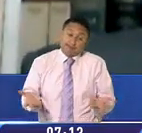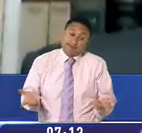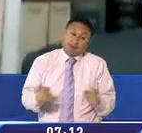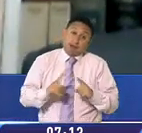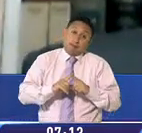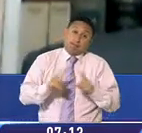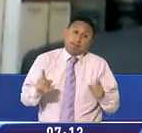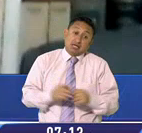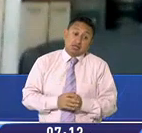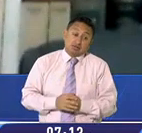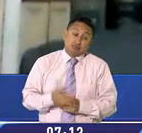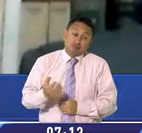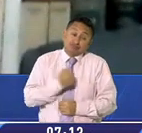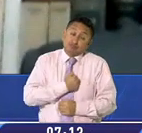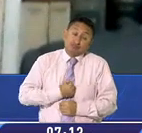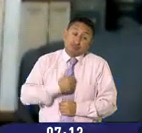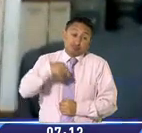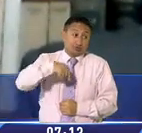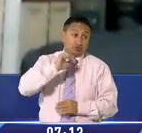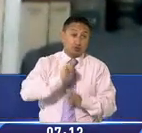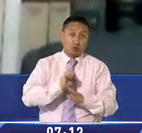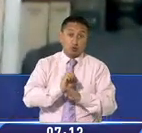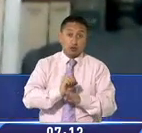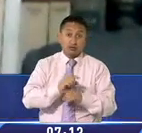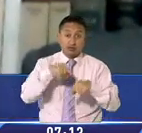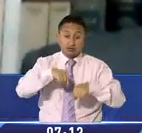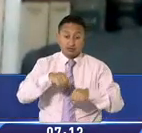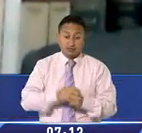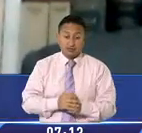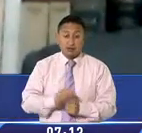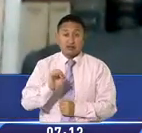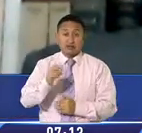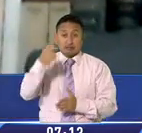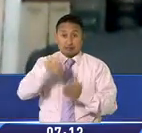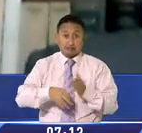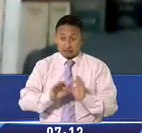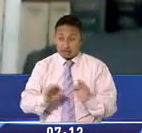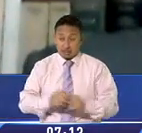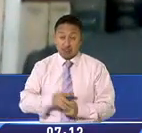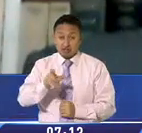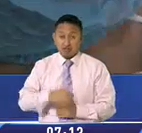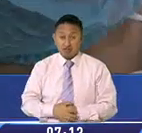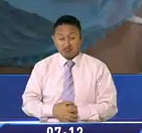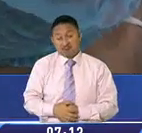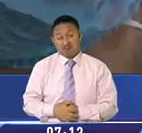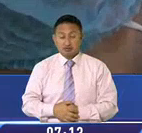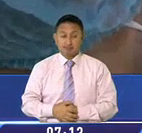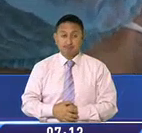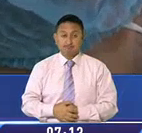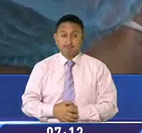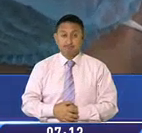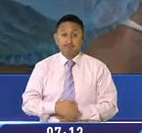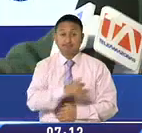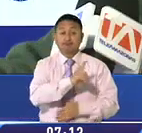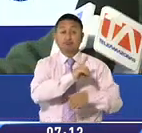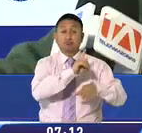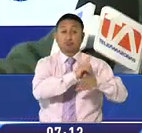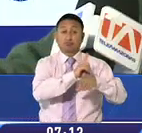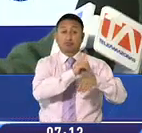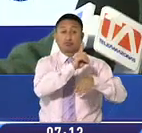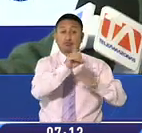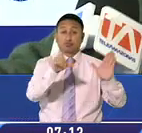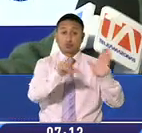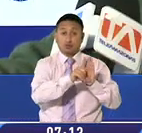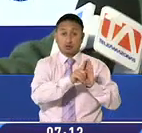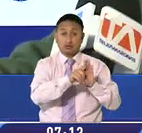se produce porque si no se sanciona, no se corrige. A decir de los médicos, a esta ley le falta tomar en cuenta